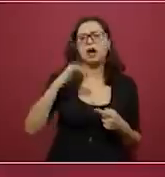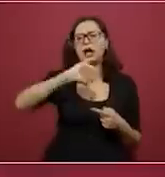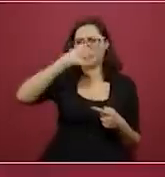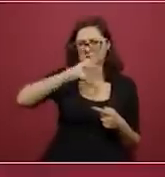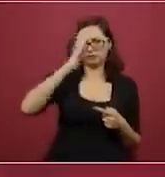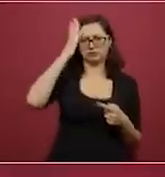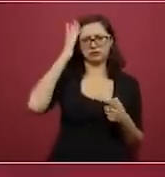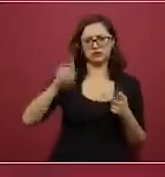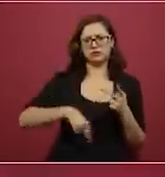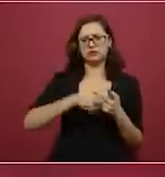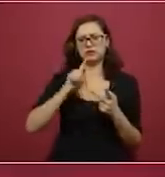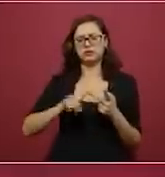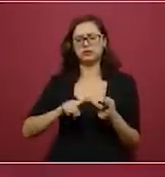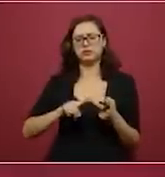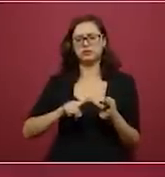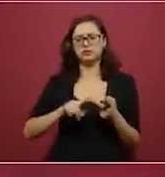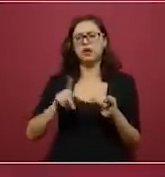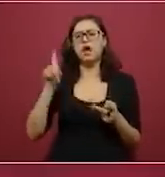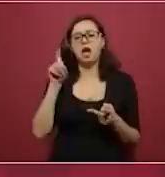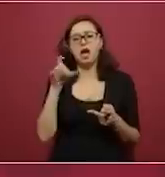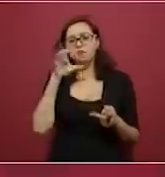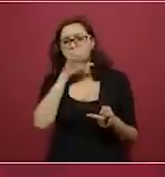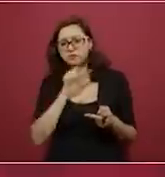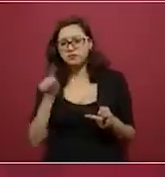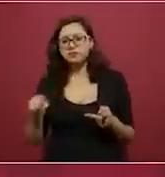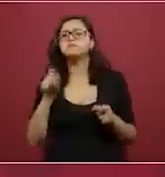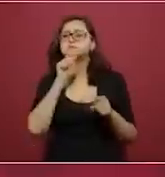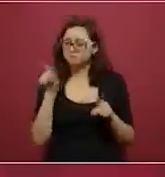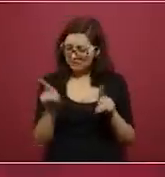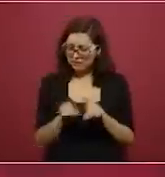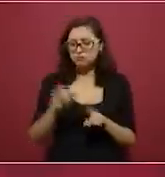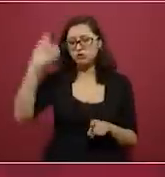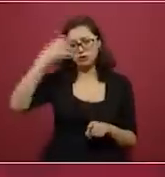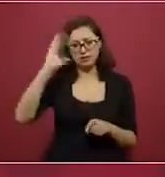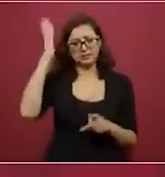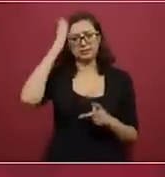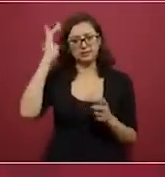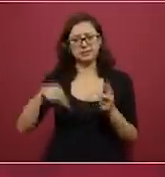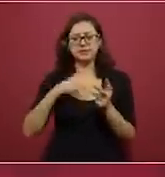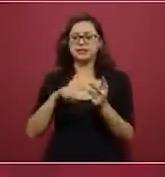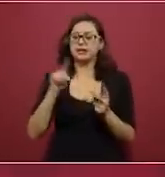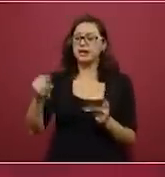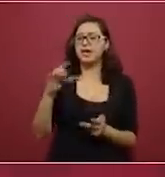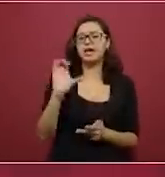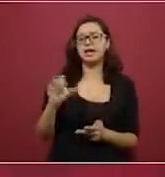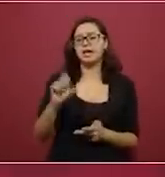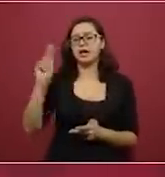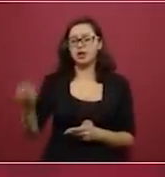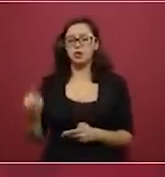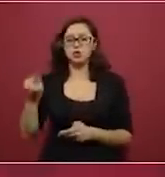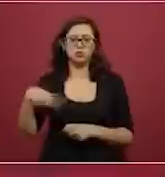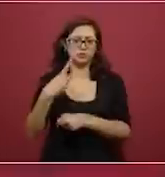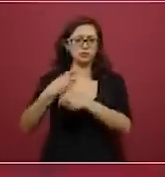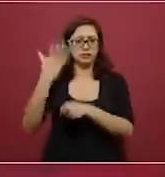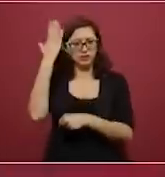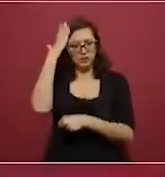mayor aguascalientes como jefe de estado mayor y en cancún quintana roo como comandante de la